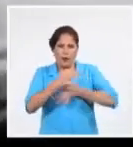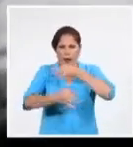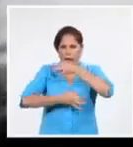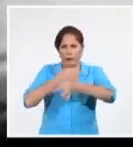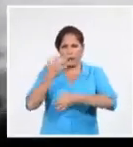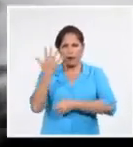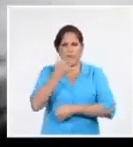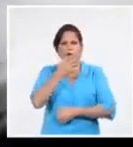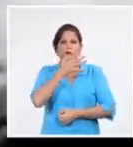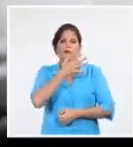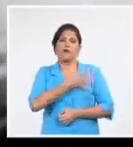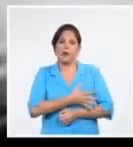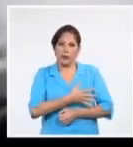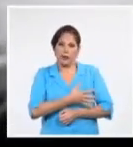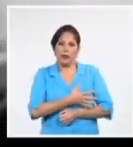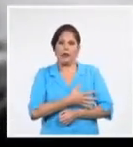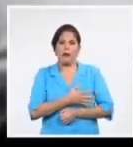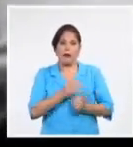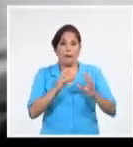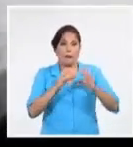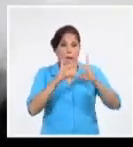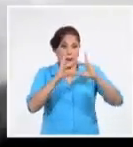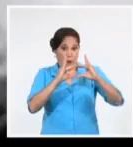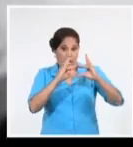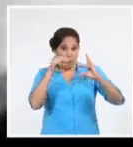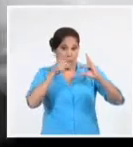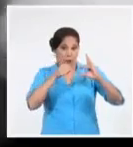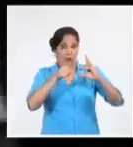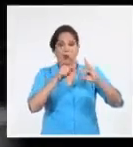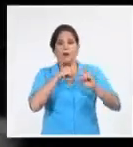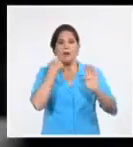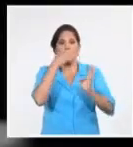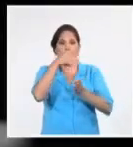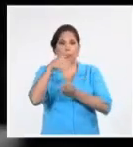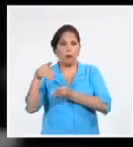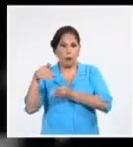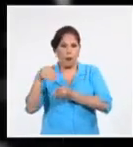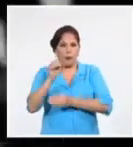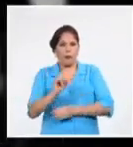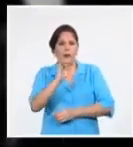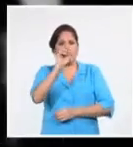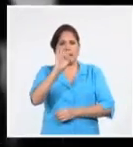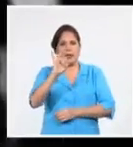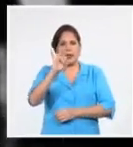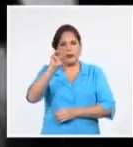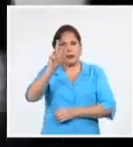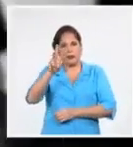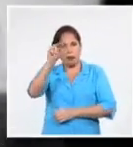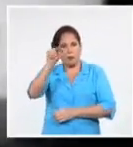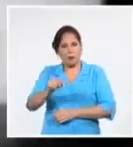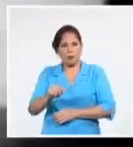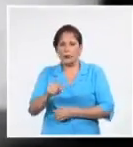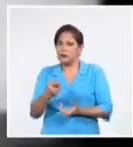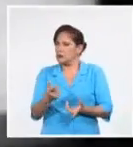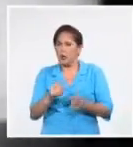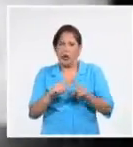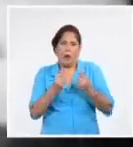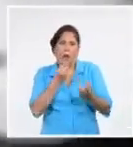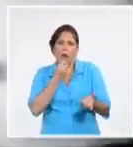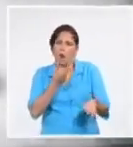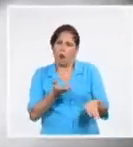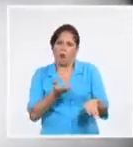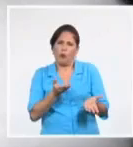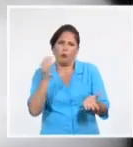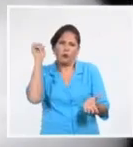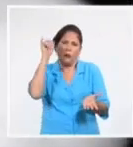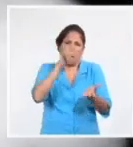nuestro comandante en la despedida de duelo de las víctimas de Barbados. 73 inocentes que perecieron por la barbarie de criminales